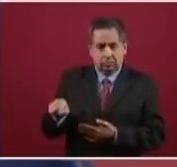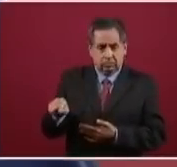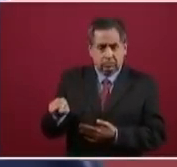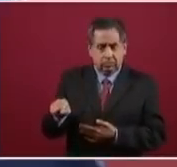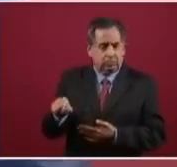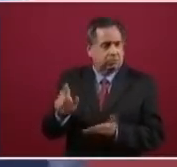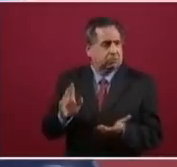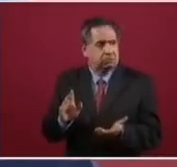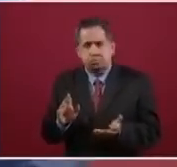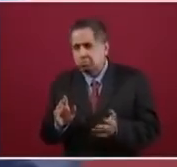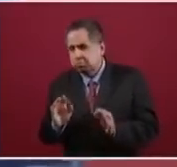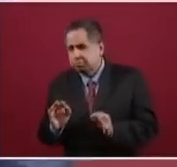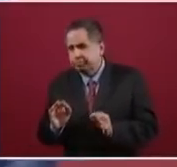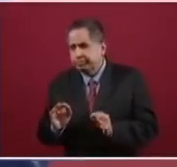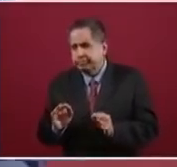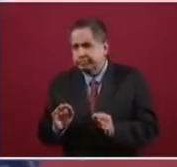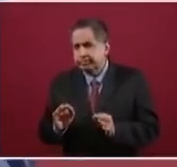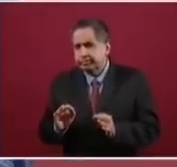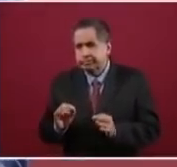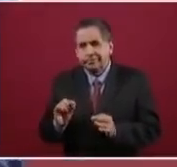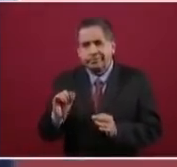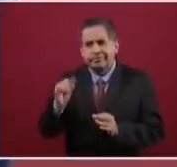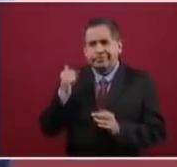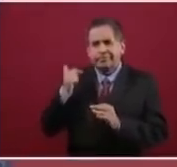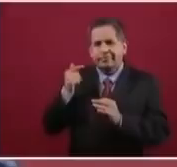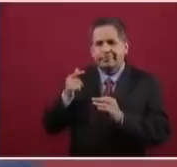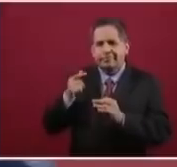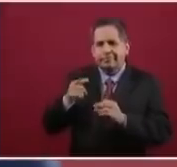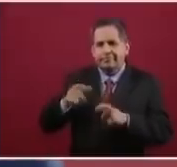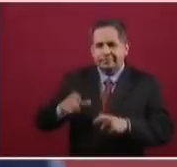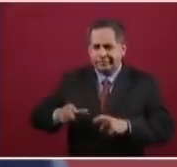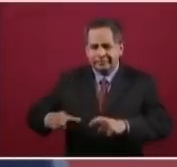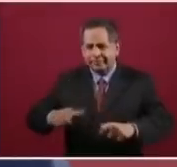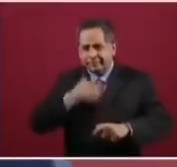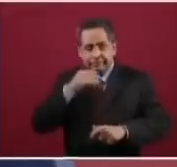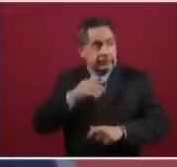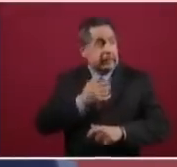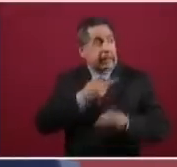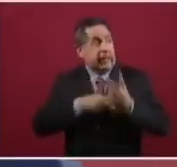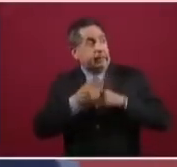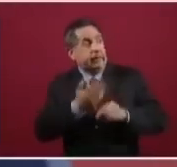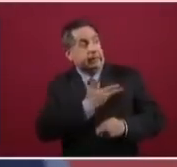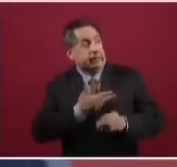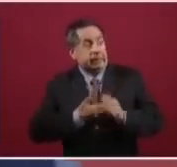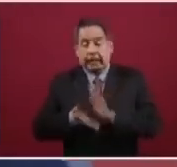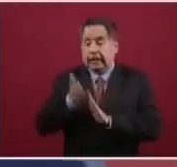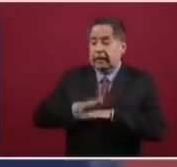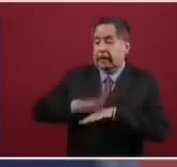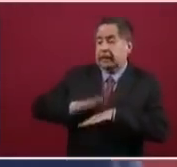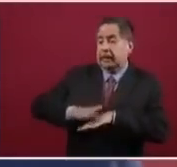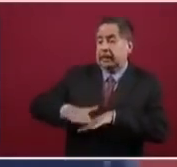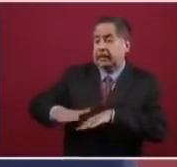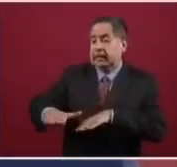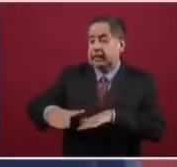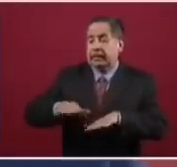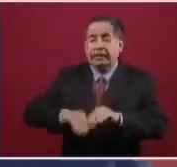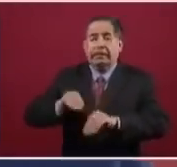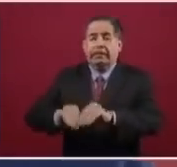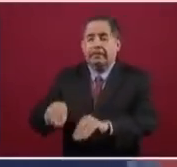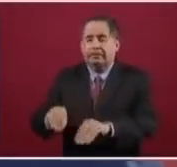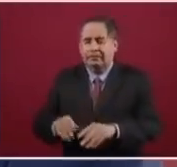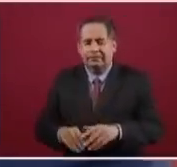y evidentemente acababan de tapar los valles de toda la carretera